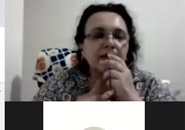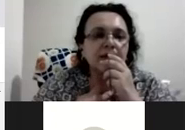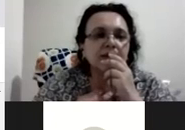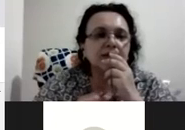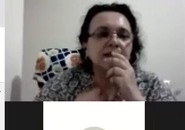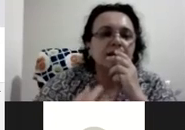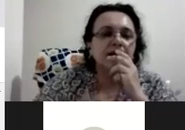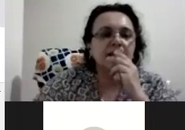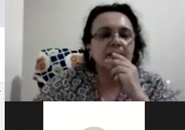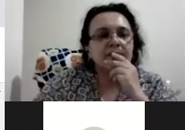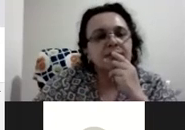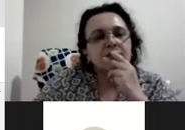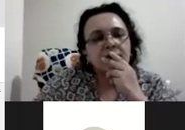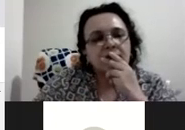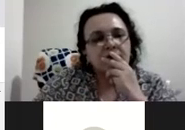para